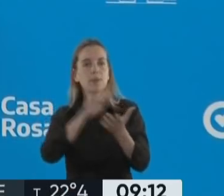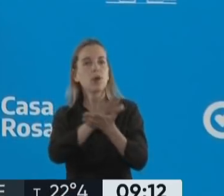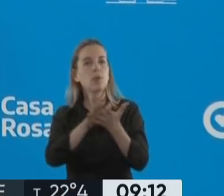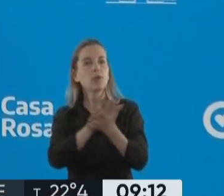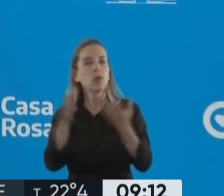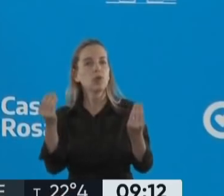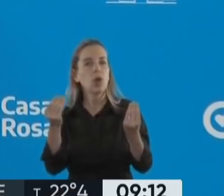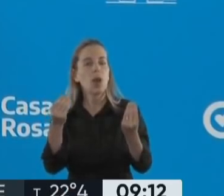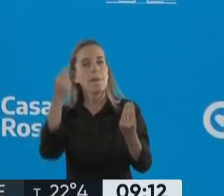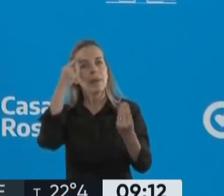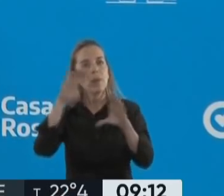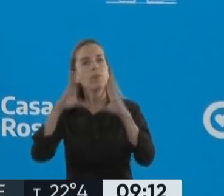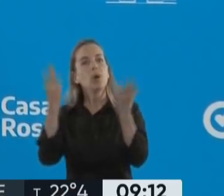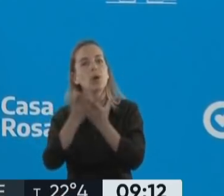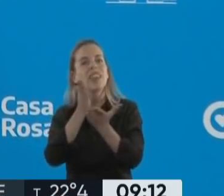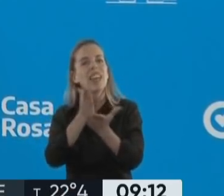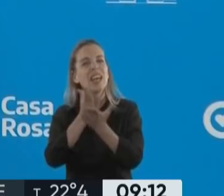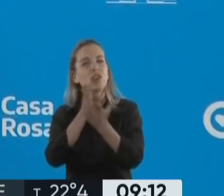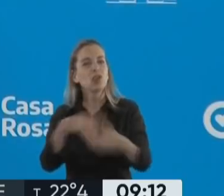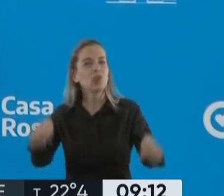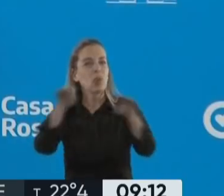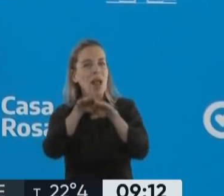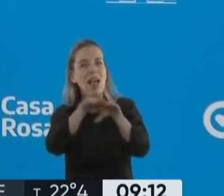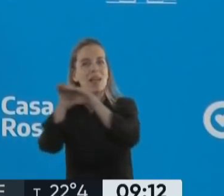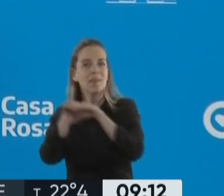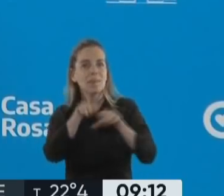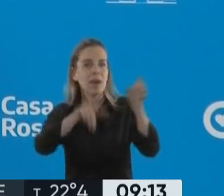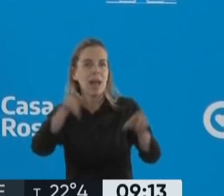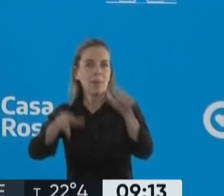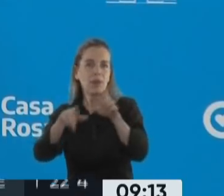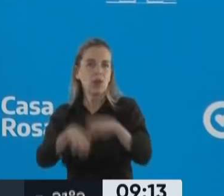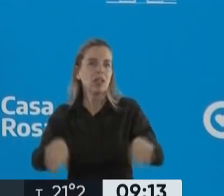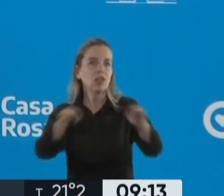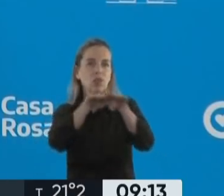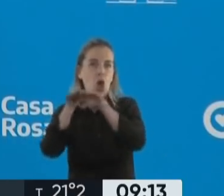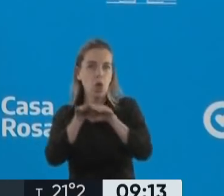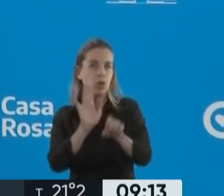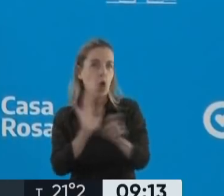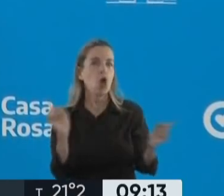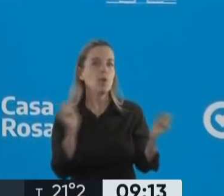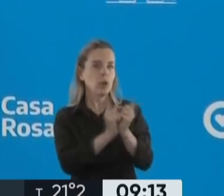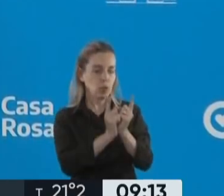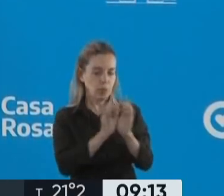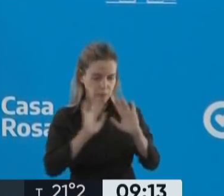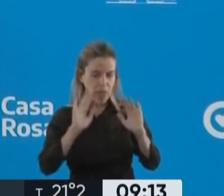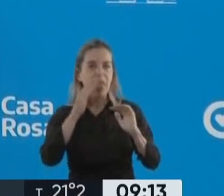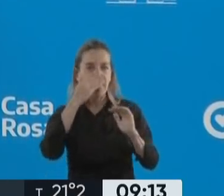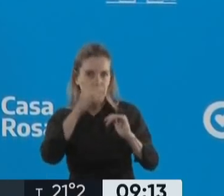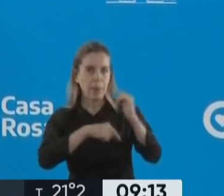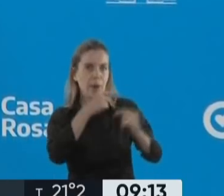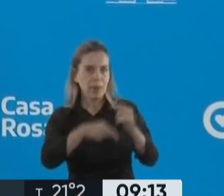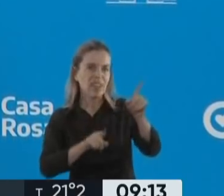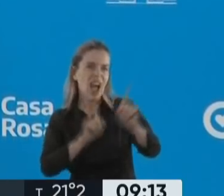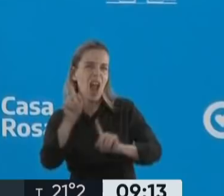donde haya más igualdad y derechos para todos y todas. Así que esta es la síntesis que puedo hacerle. Después seguiré con ustedes, si quieren, en algunas